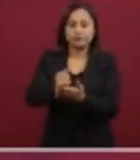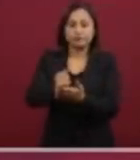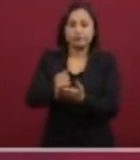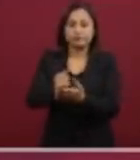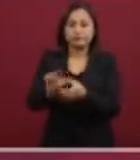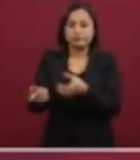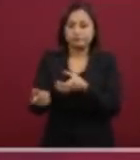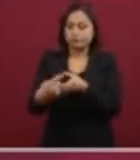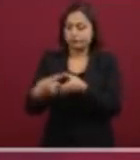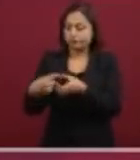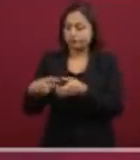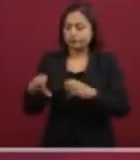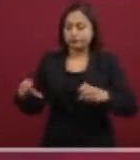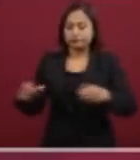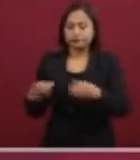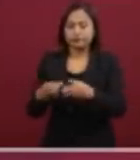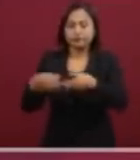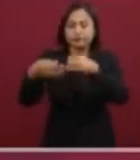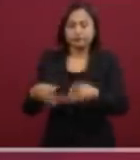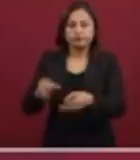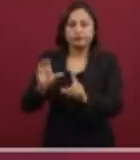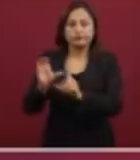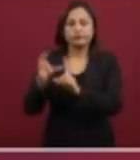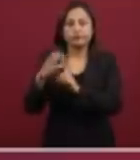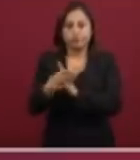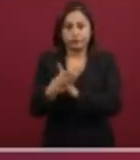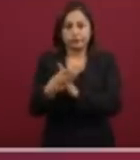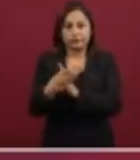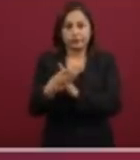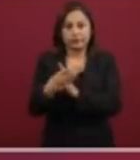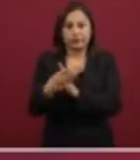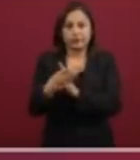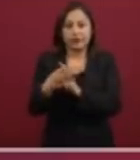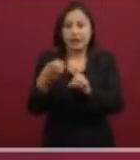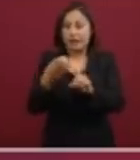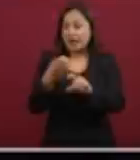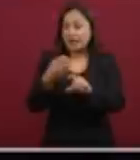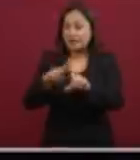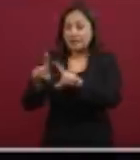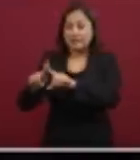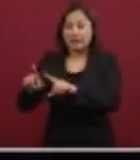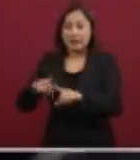Teniendo ya constituido ese comité en todas las escuelas del país,